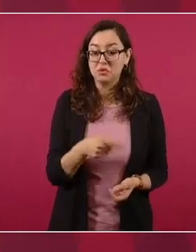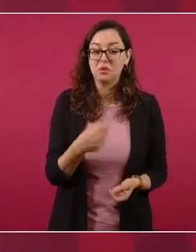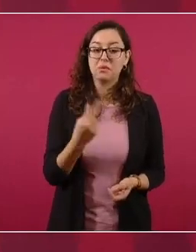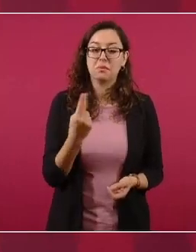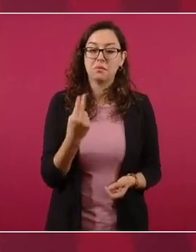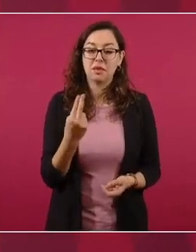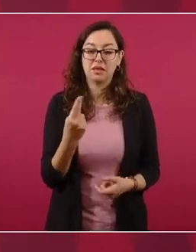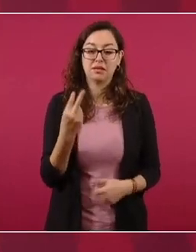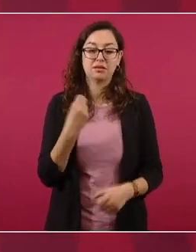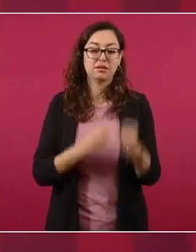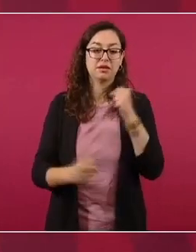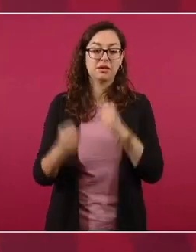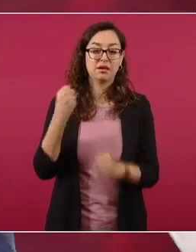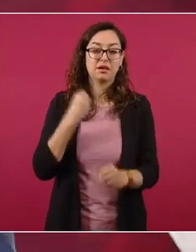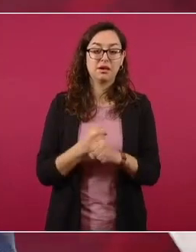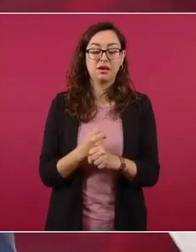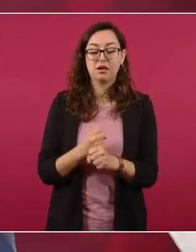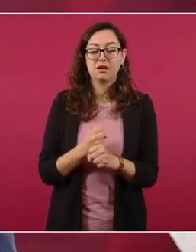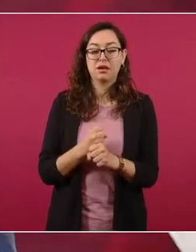aproximadamente,